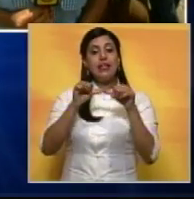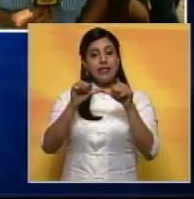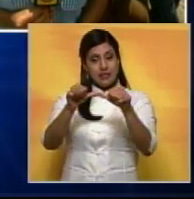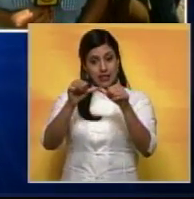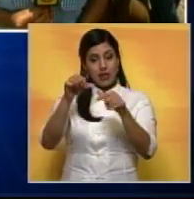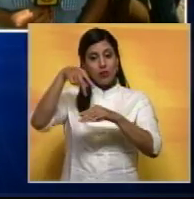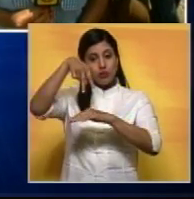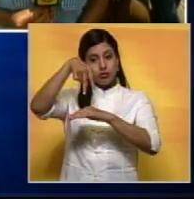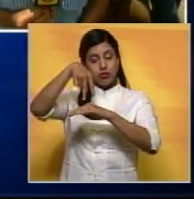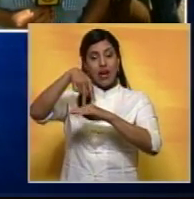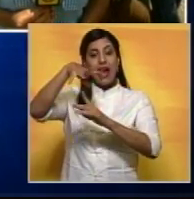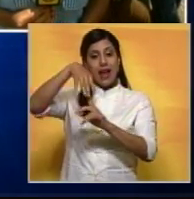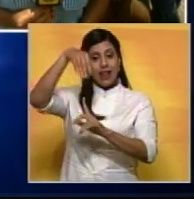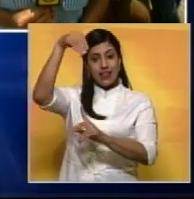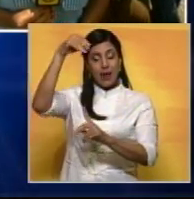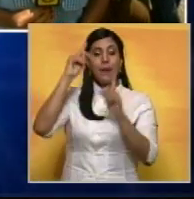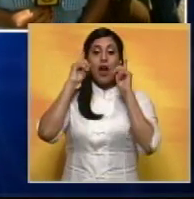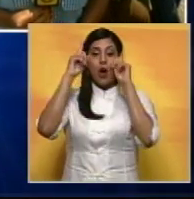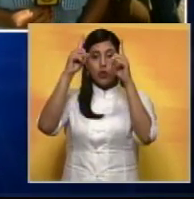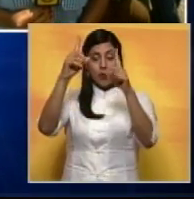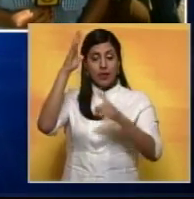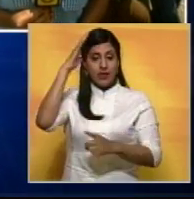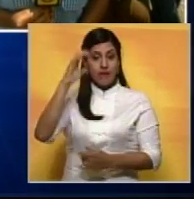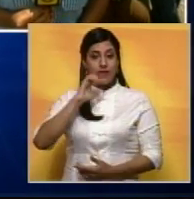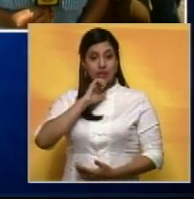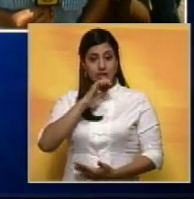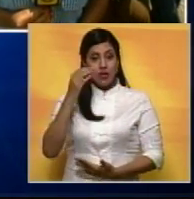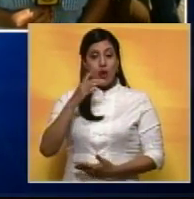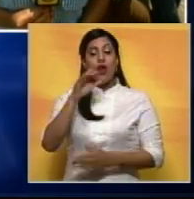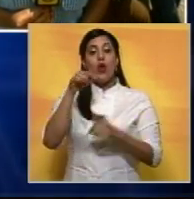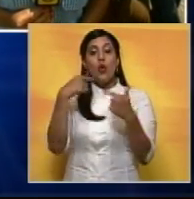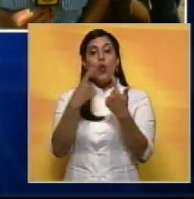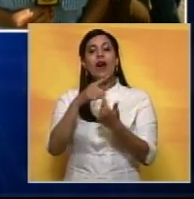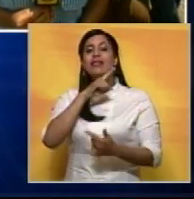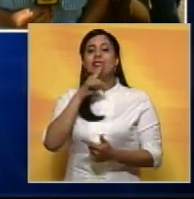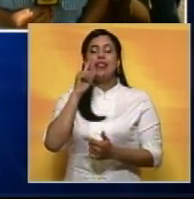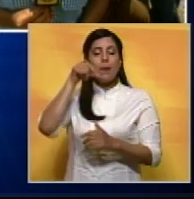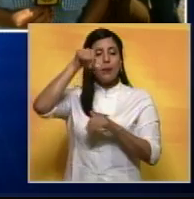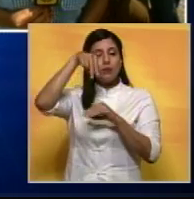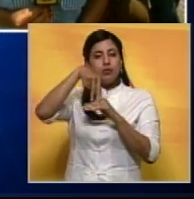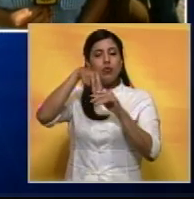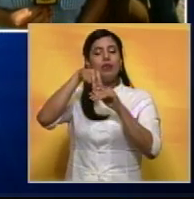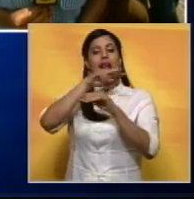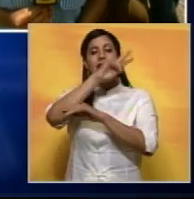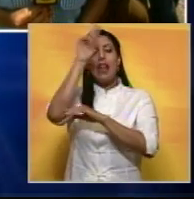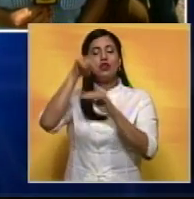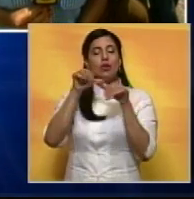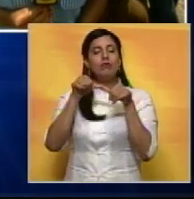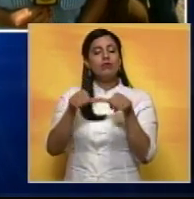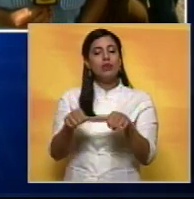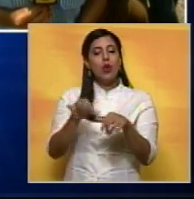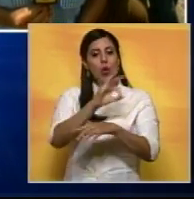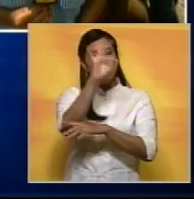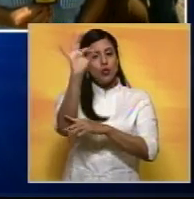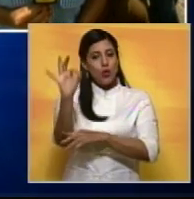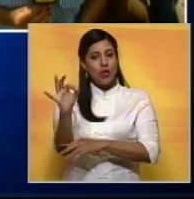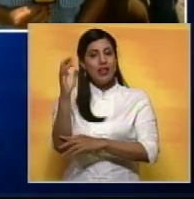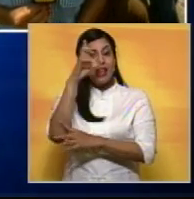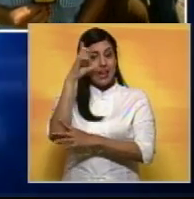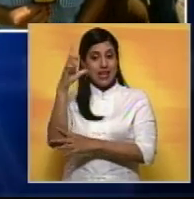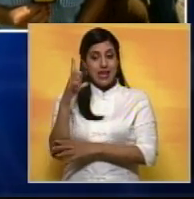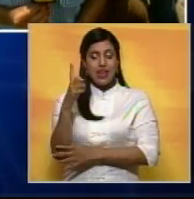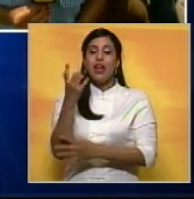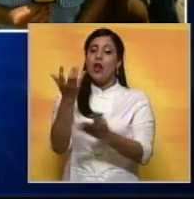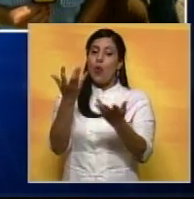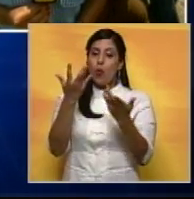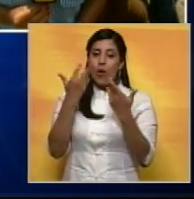permanecen en el distribuidor Altamira de la autopista Francisco Fajardo, sitio del llamado Plantón Nacional. Allí está Lirio Pérez,